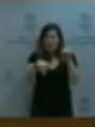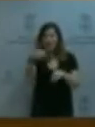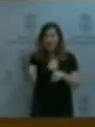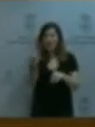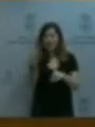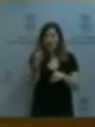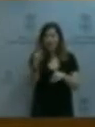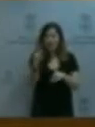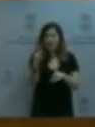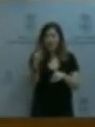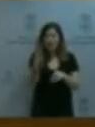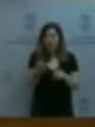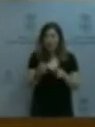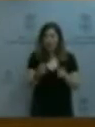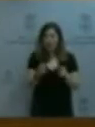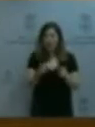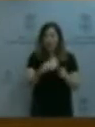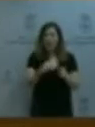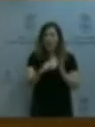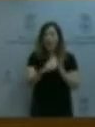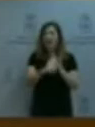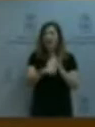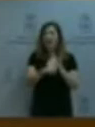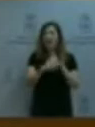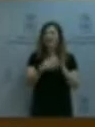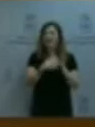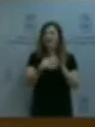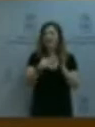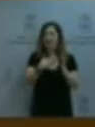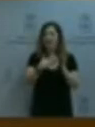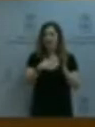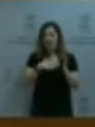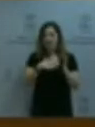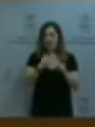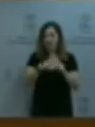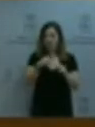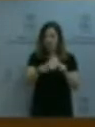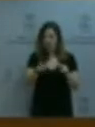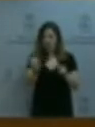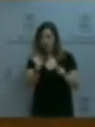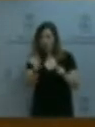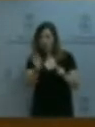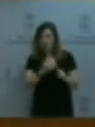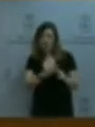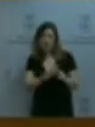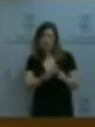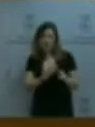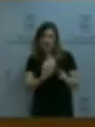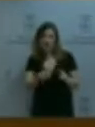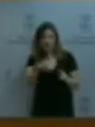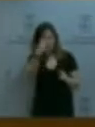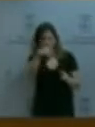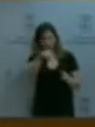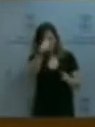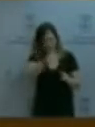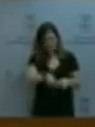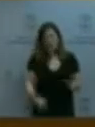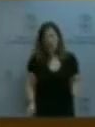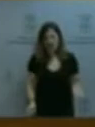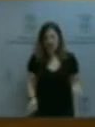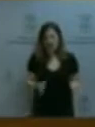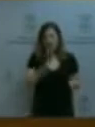del PP. Y eso se sabe todo. No vengan ahora a contarnos a las de las cuencas la